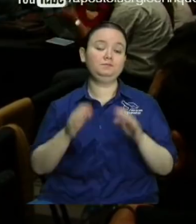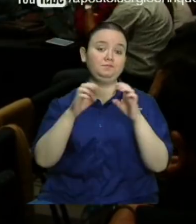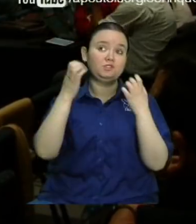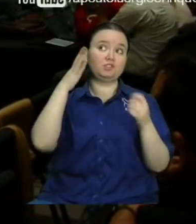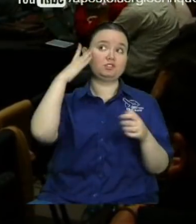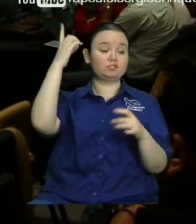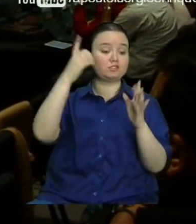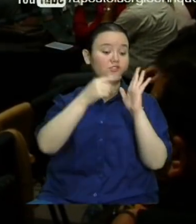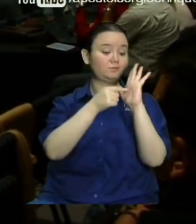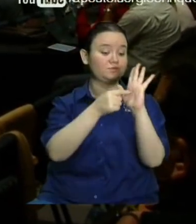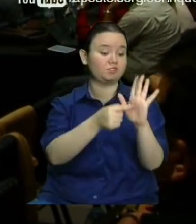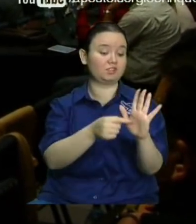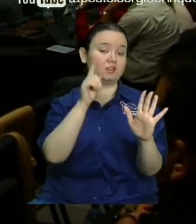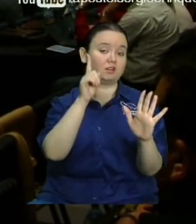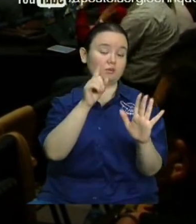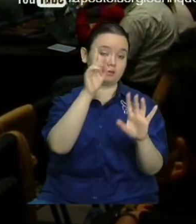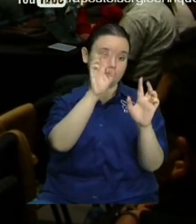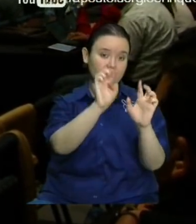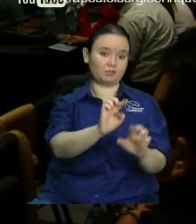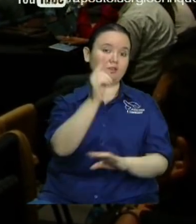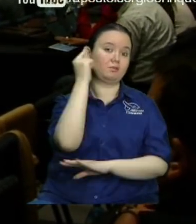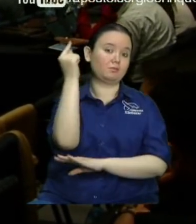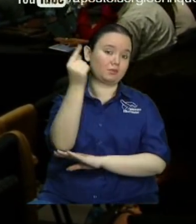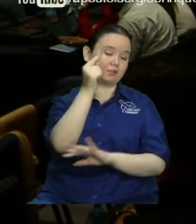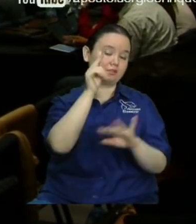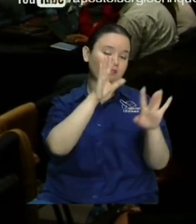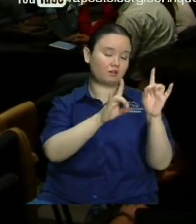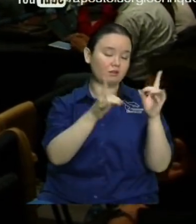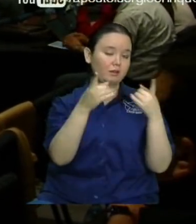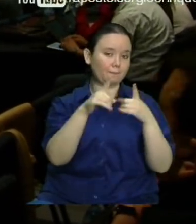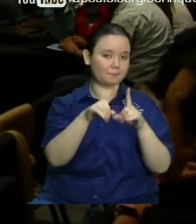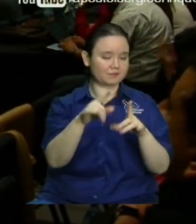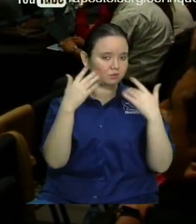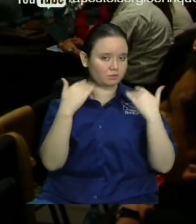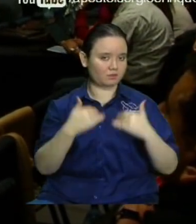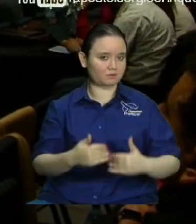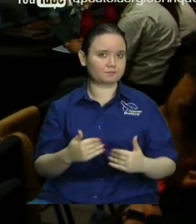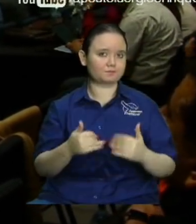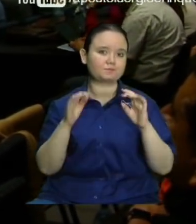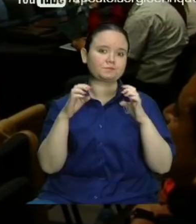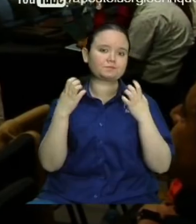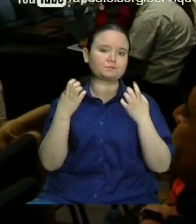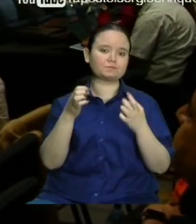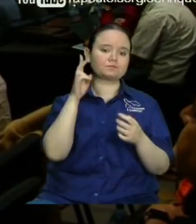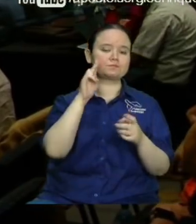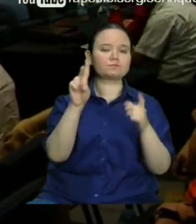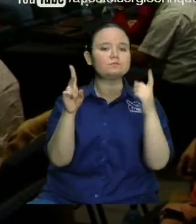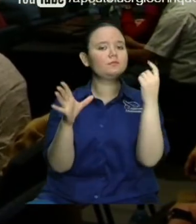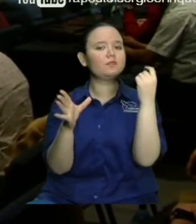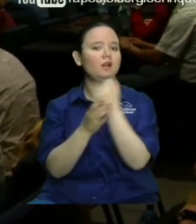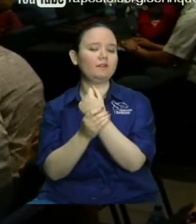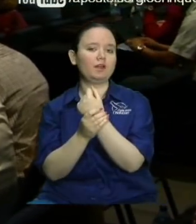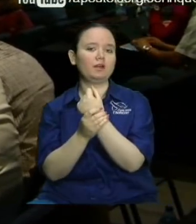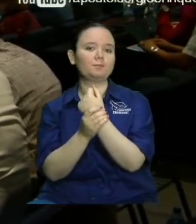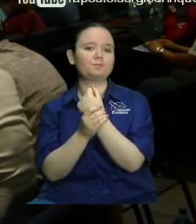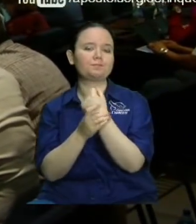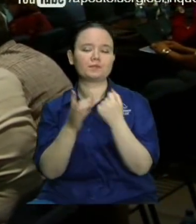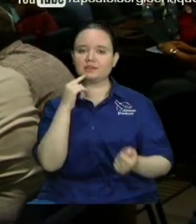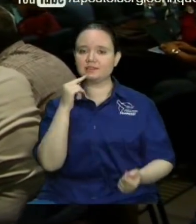señala algo importante que debería pasar con la humanidad. Y lo vemos con Abraham.